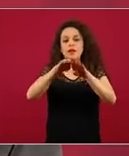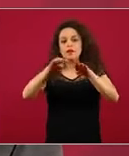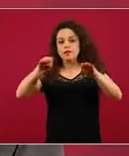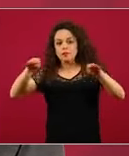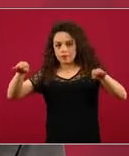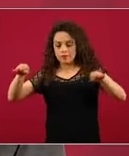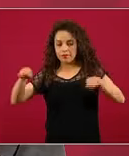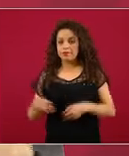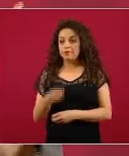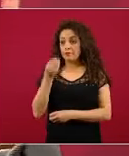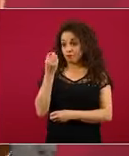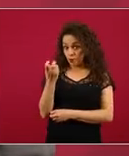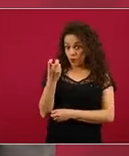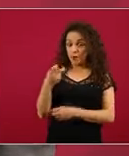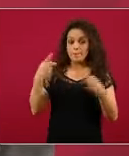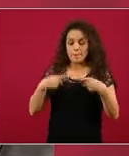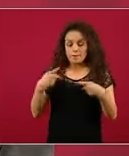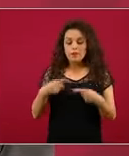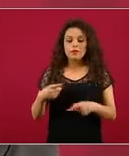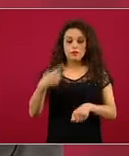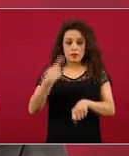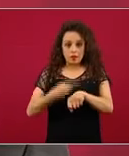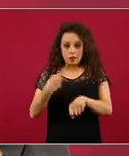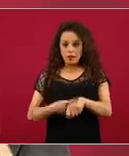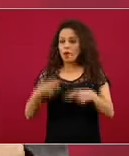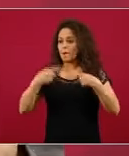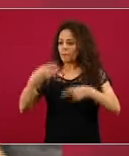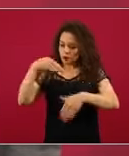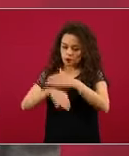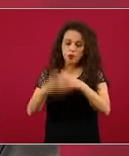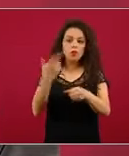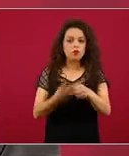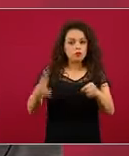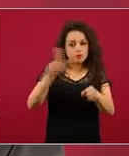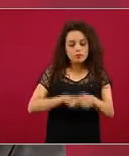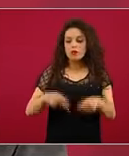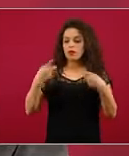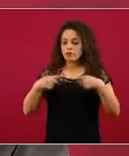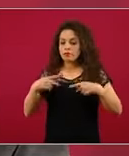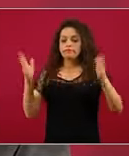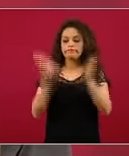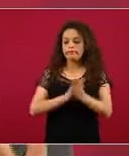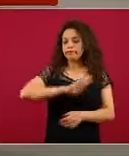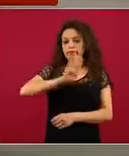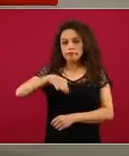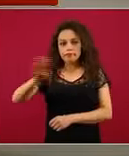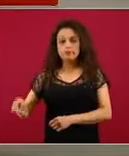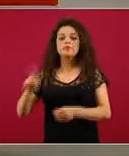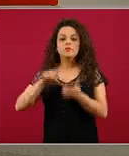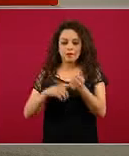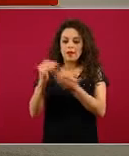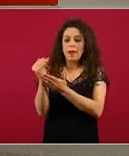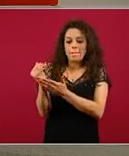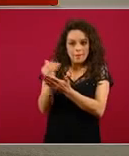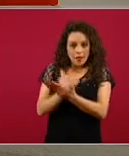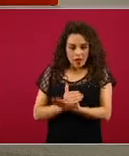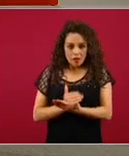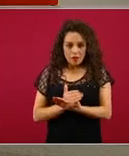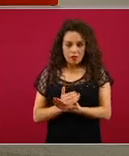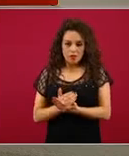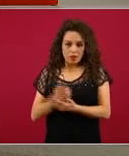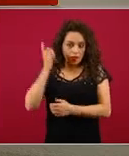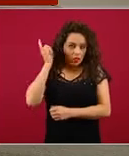enfermas y por lo tanto personas hospitalizadas y por lo tanto defunciones sean menos en cada